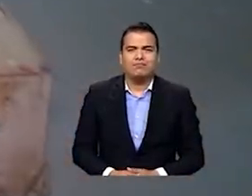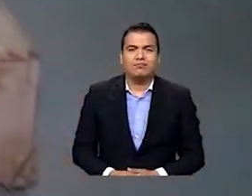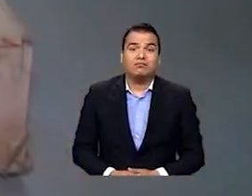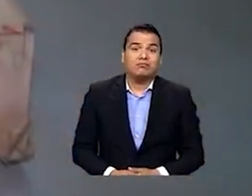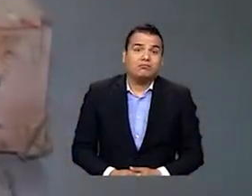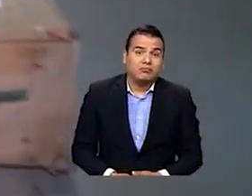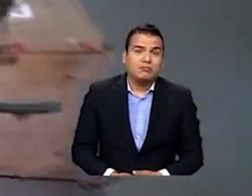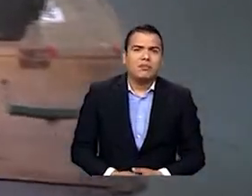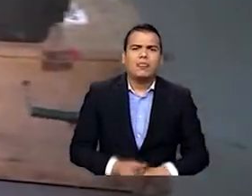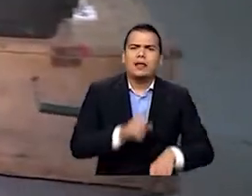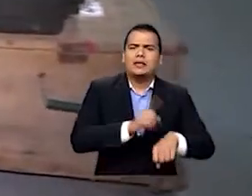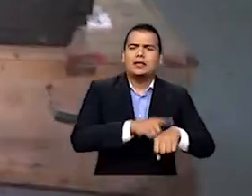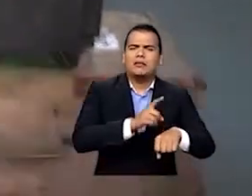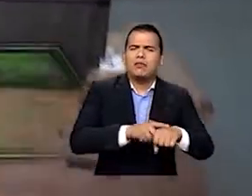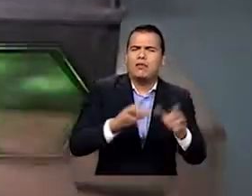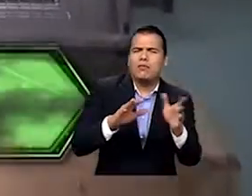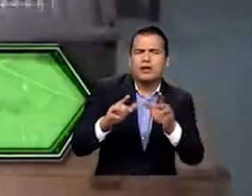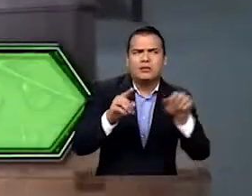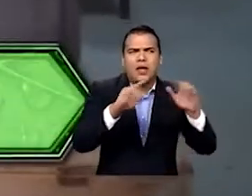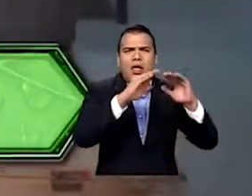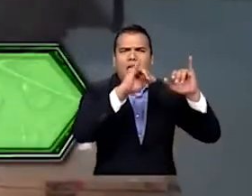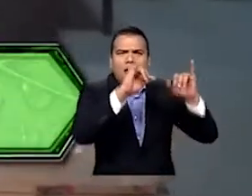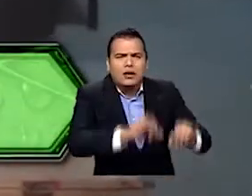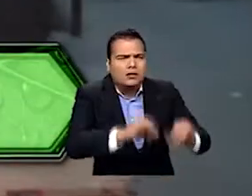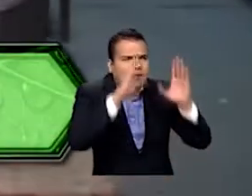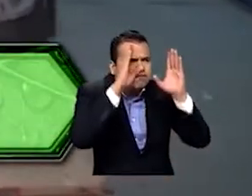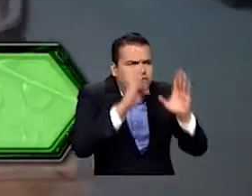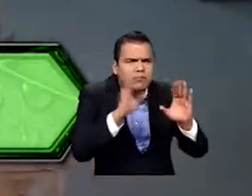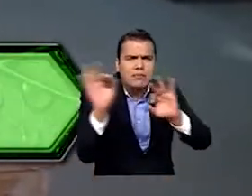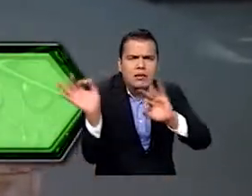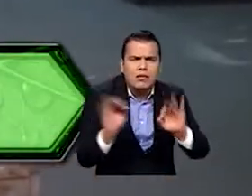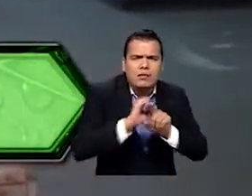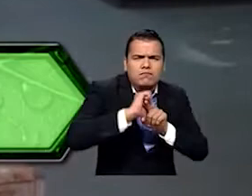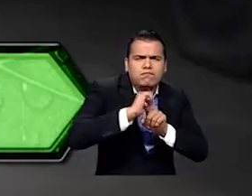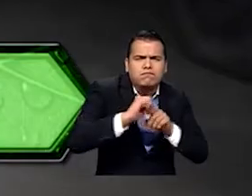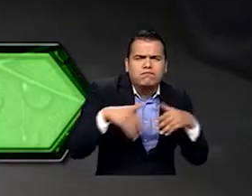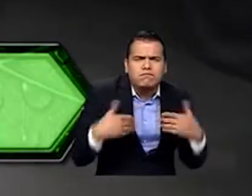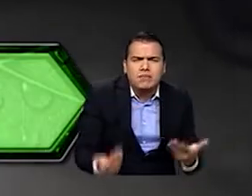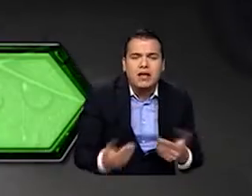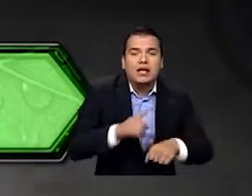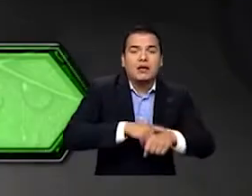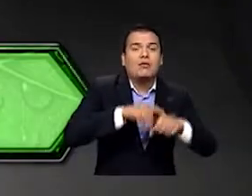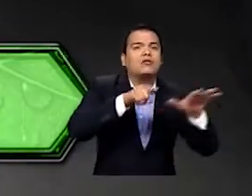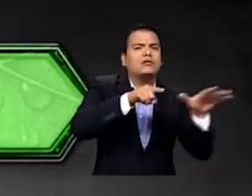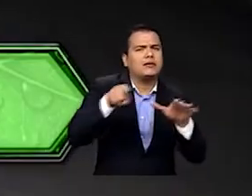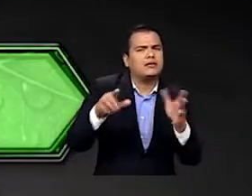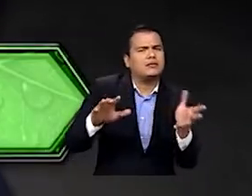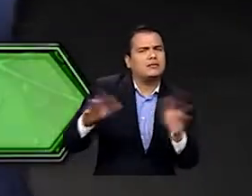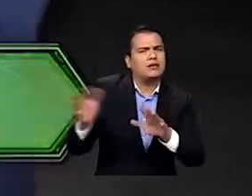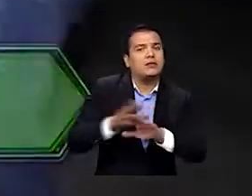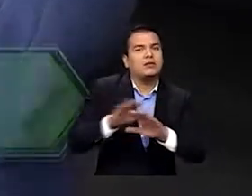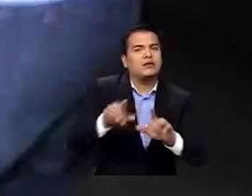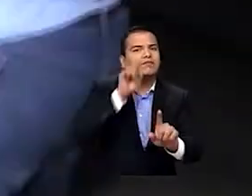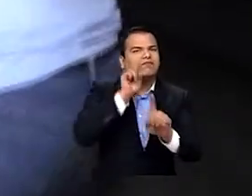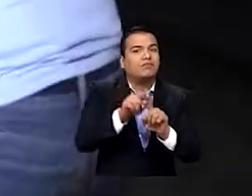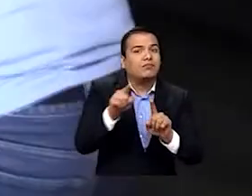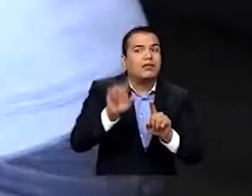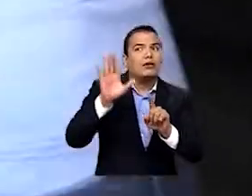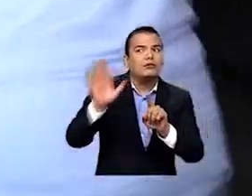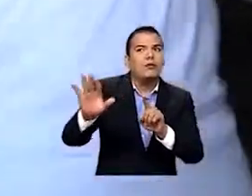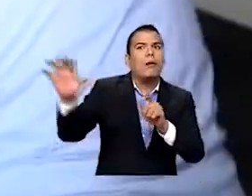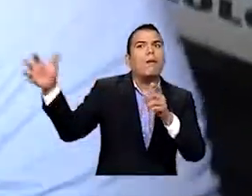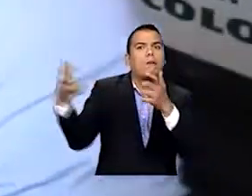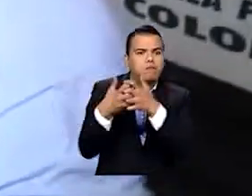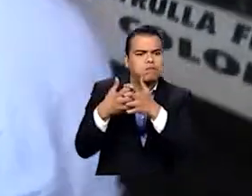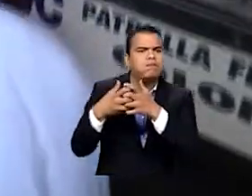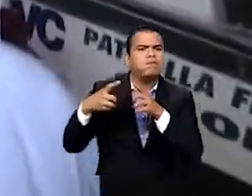Tuvieron que pasar más de 6 meses de atención médico-veterinaria y preparación para que estos animales volvieran a tener comportamientos propios de su